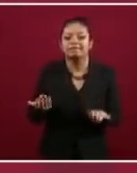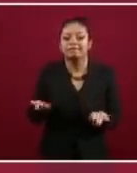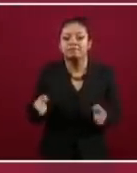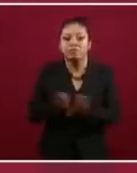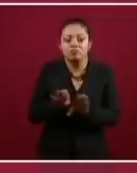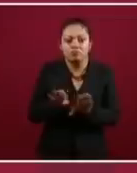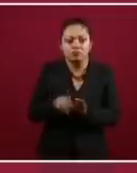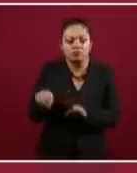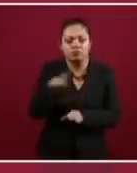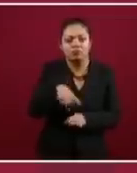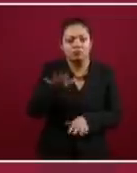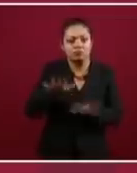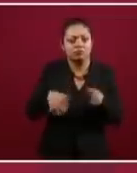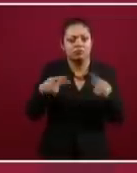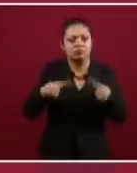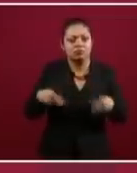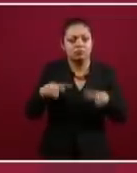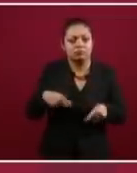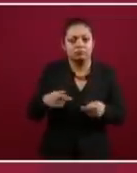manipulan.